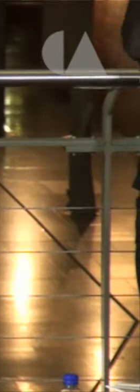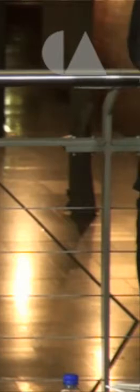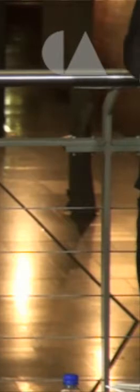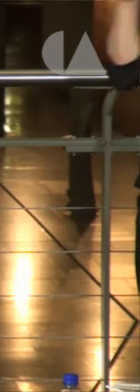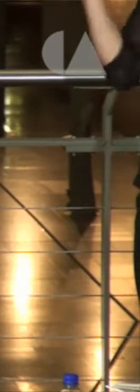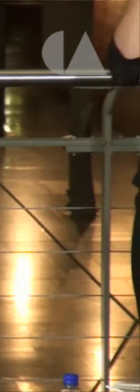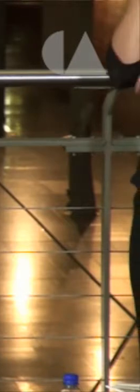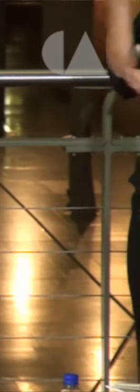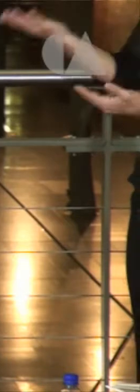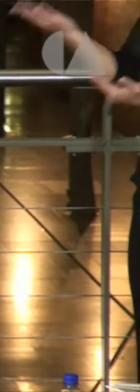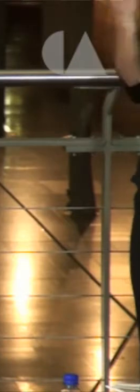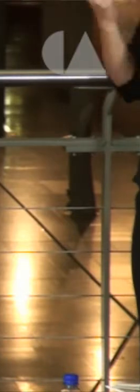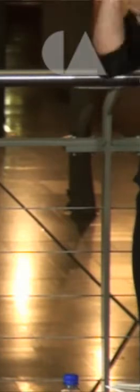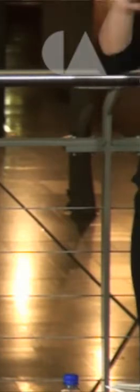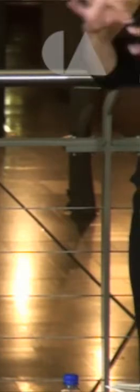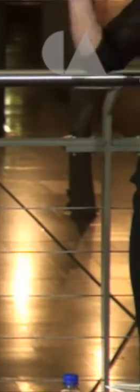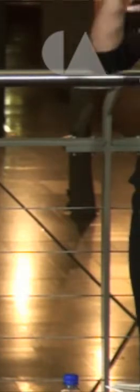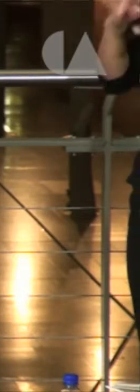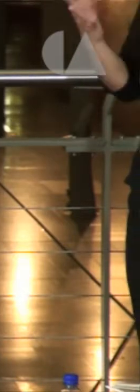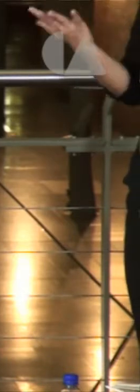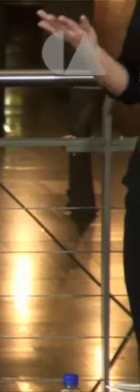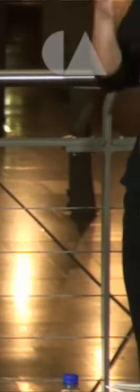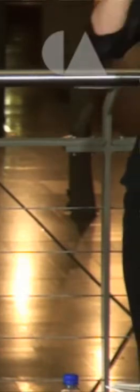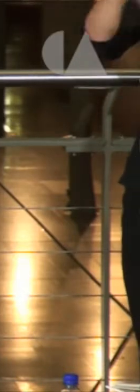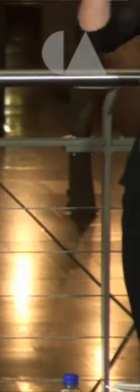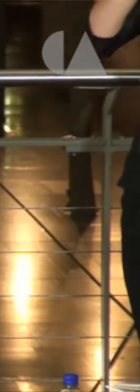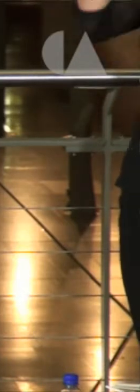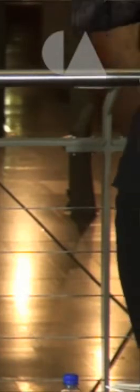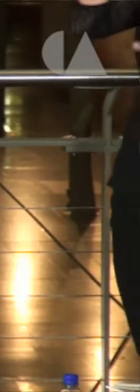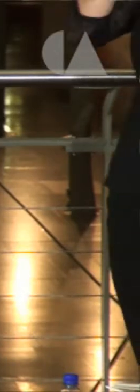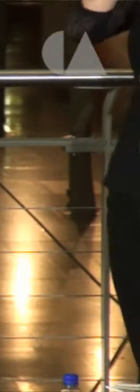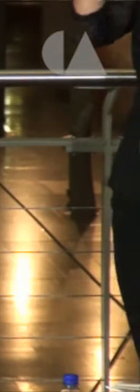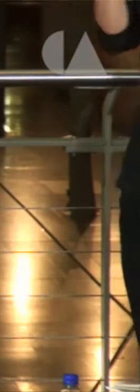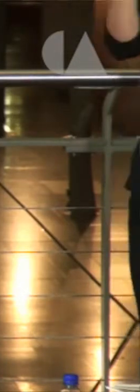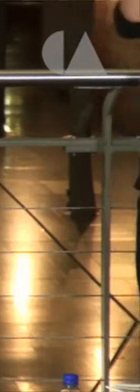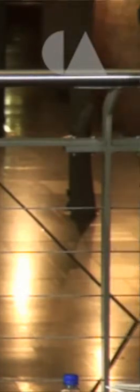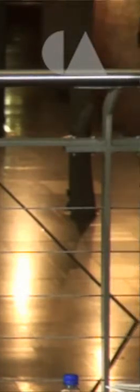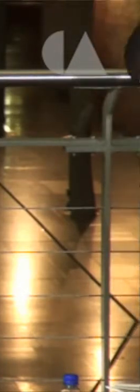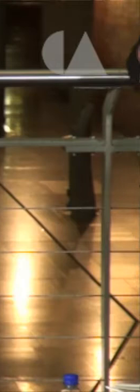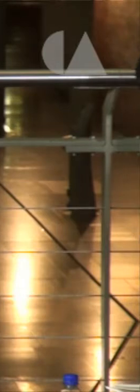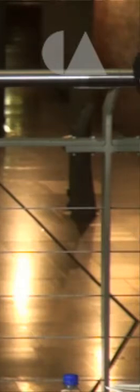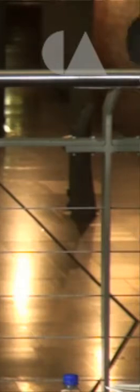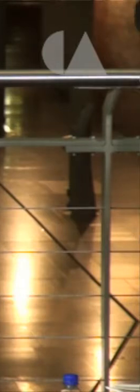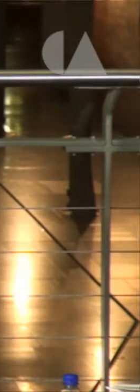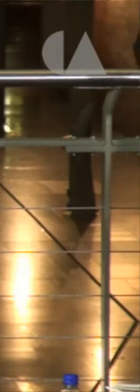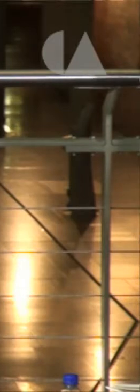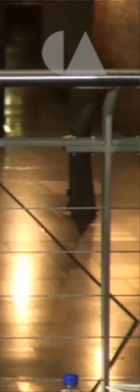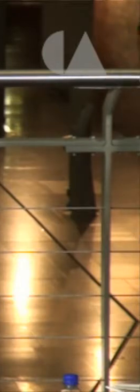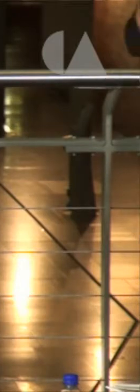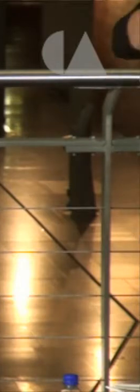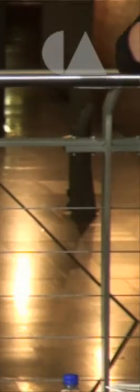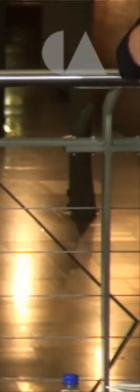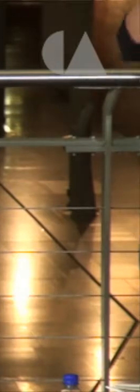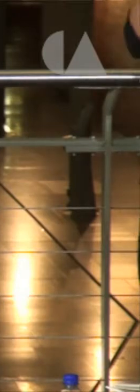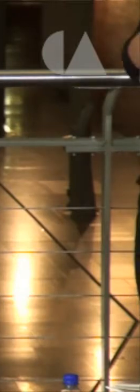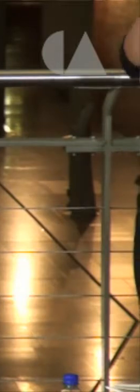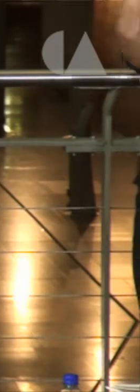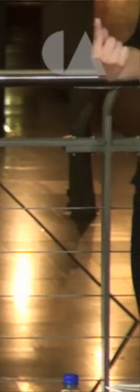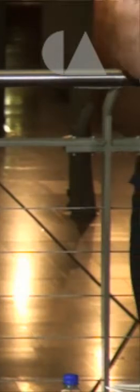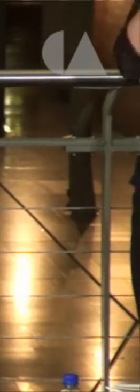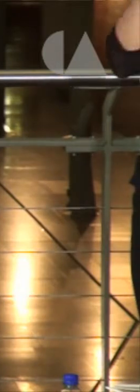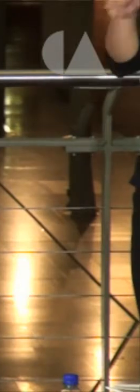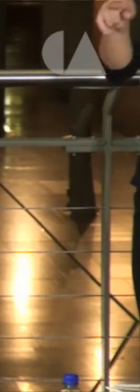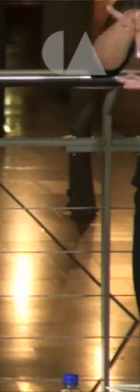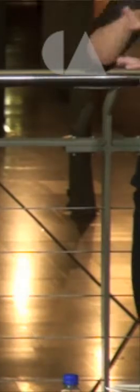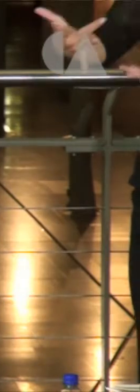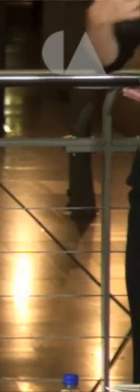sea empecemos a ver las cosas y yo en un punto creo que ese niño a mí me ayudó mucho no una vez un amigo que trabaja